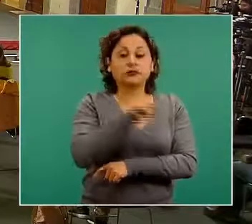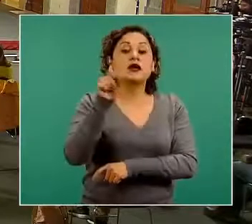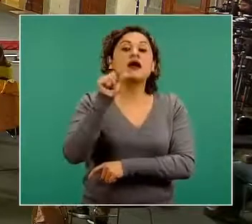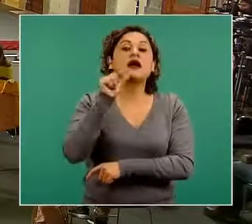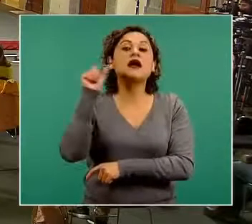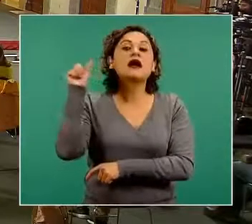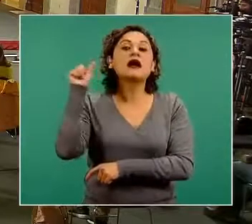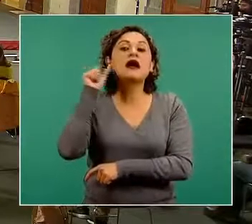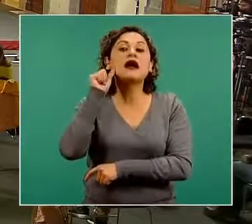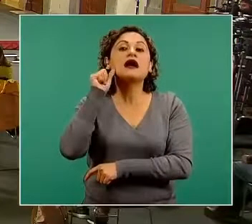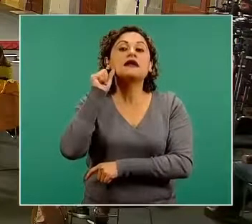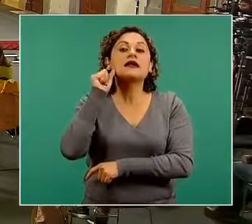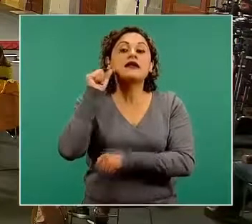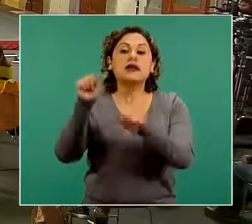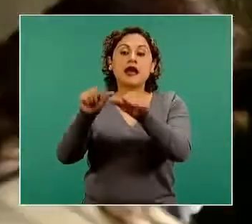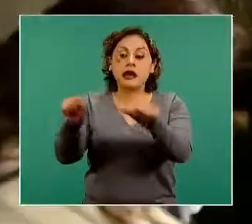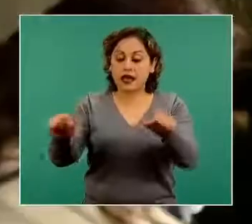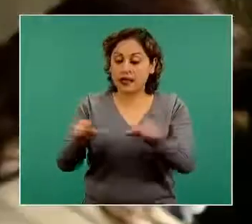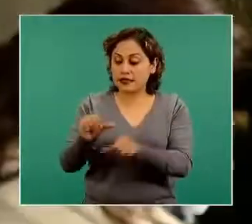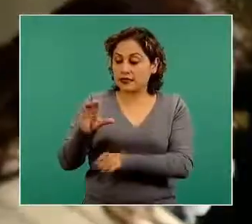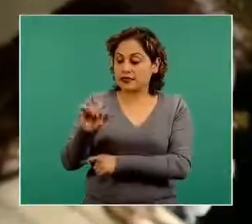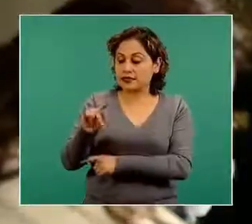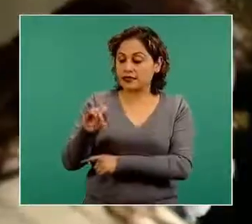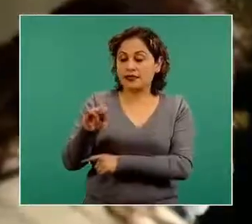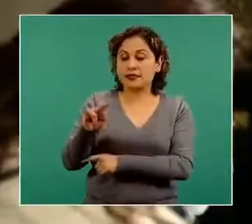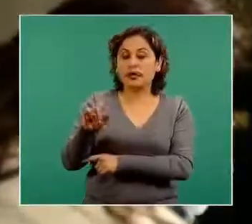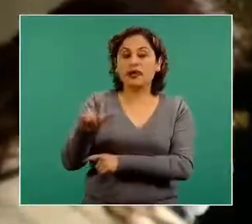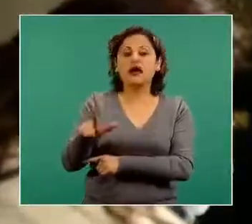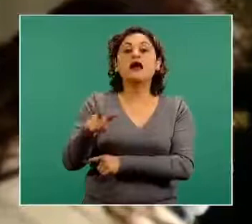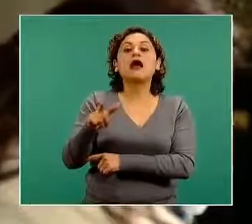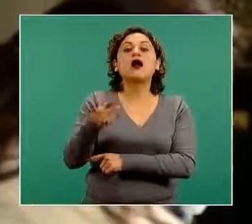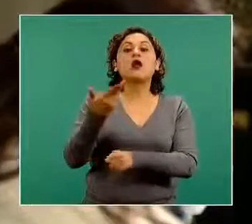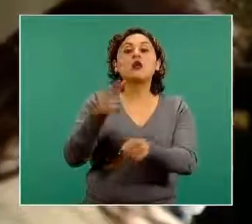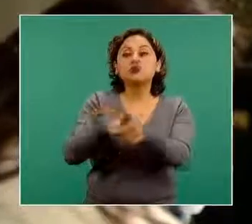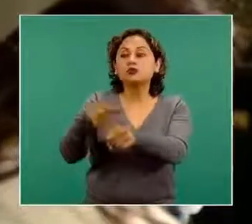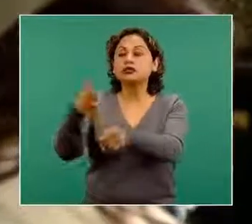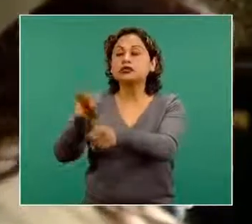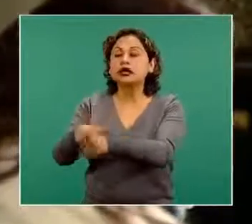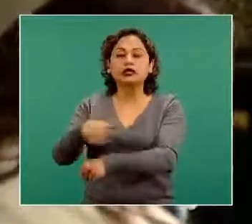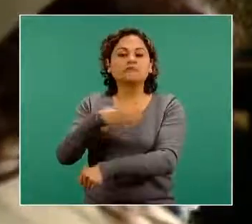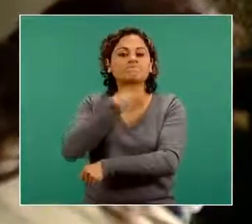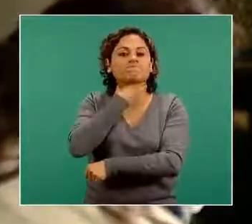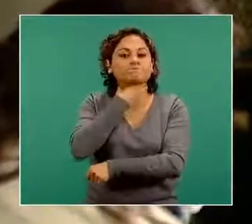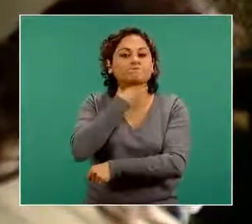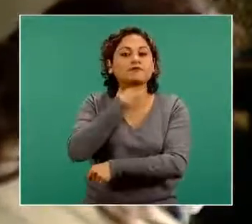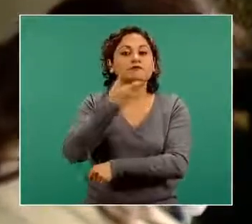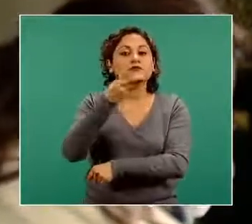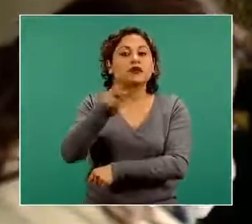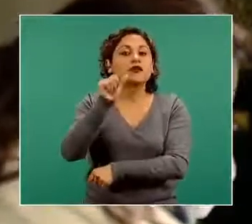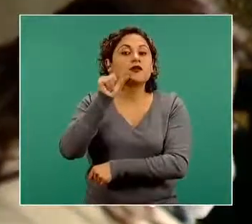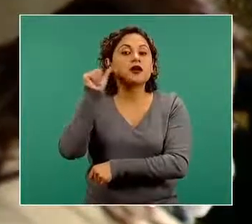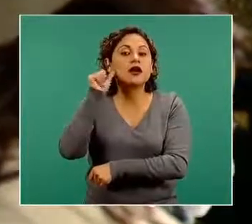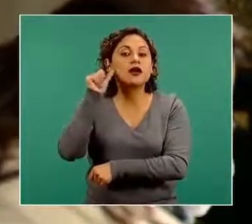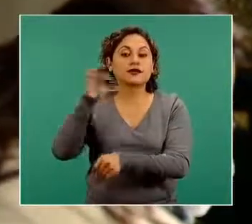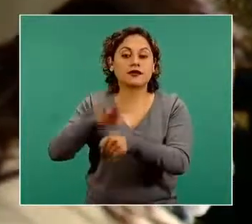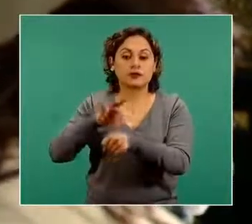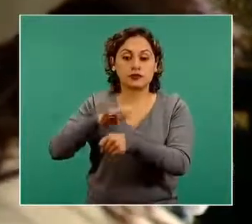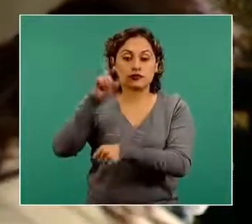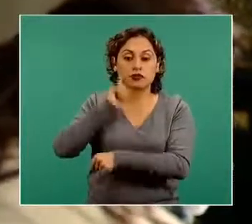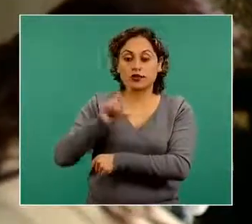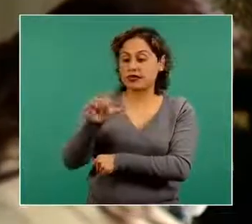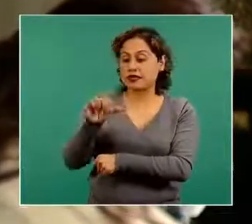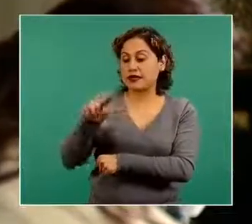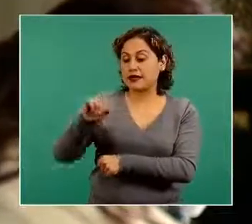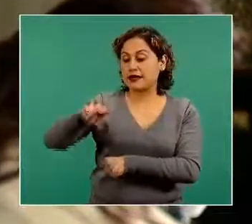se quedó saturada, hospitales están saturando. Sin embargo, el día de ayer la doctora Mónica Liliana Rangel, encargada de la